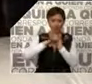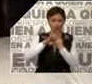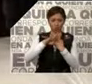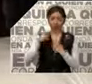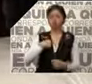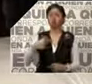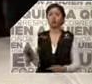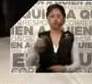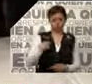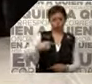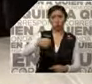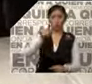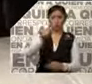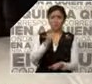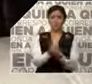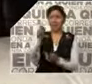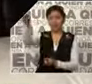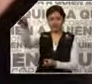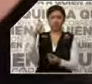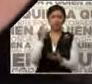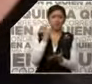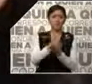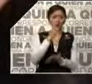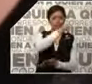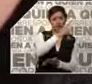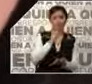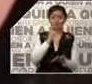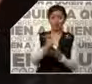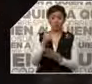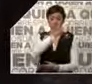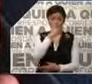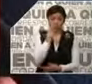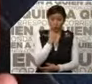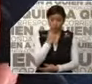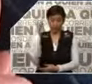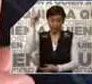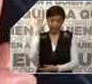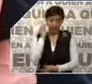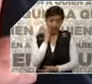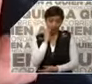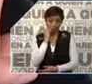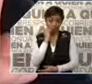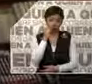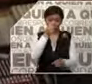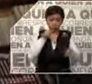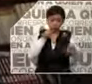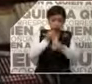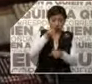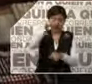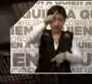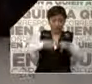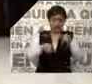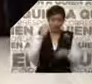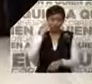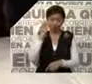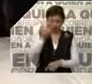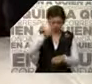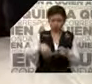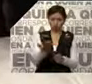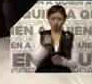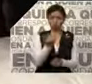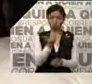pelotita, vete a pagar aquí, ve a pagar allá. Asegura que los policías municipales la agredieron para quitarle su teléfono celular. Me